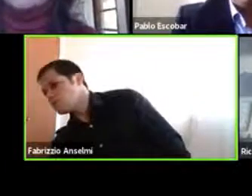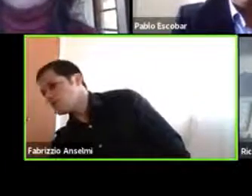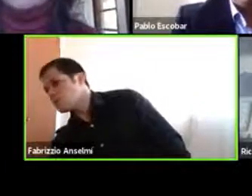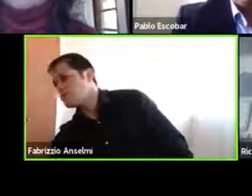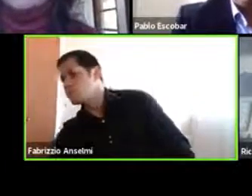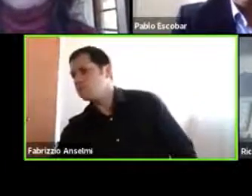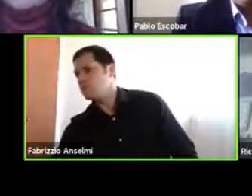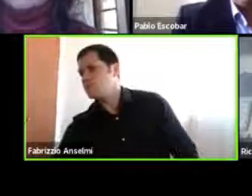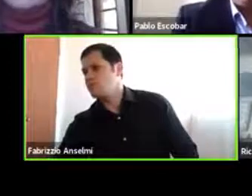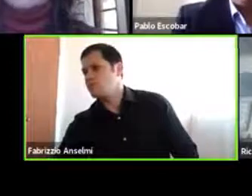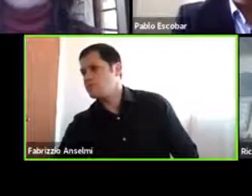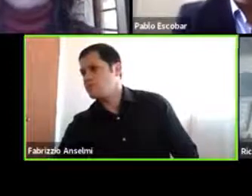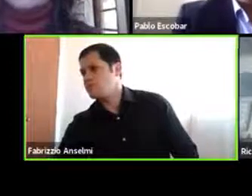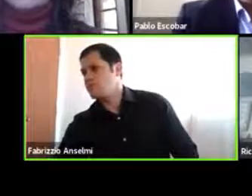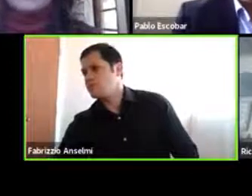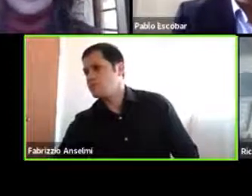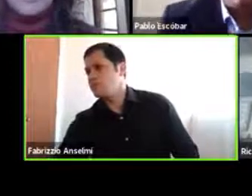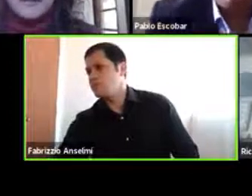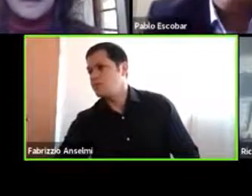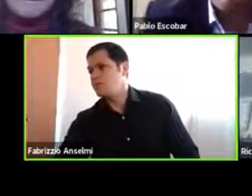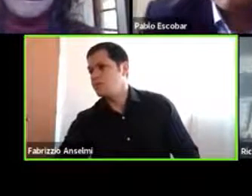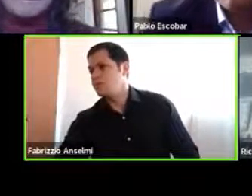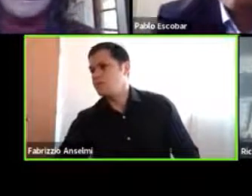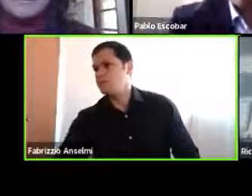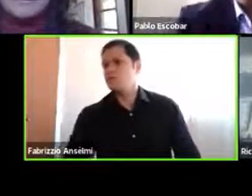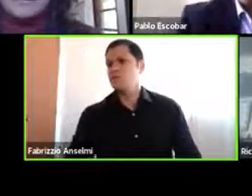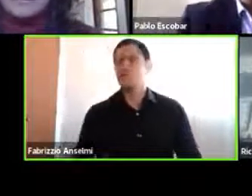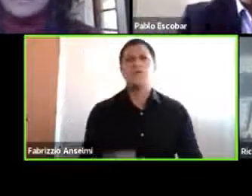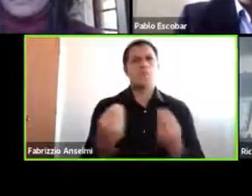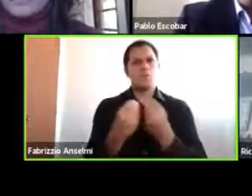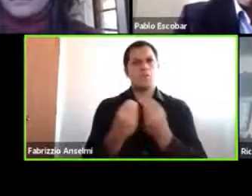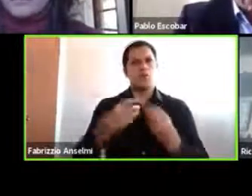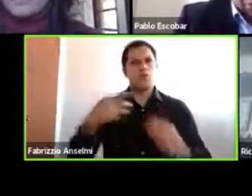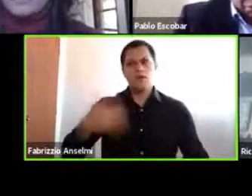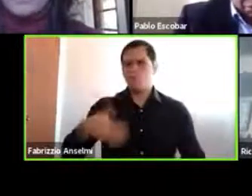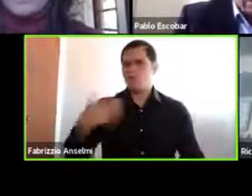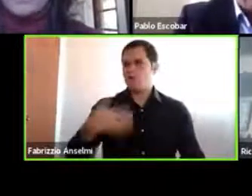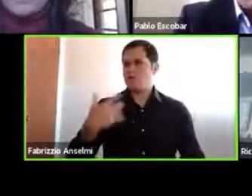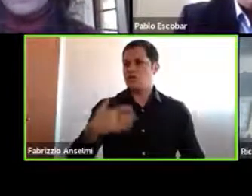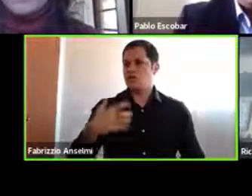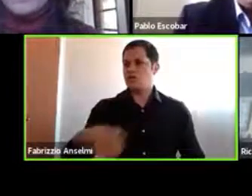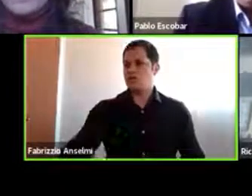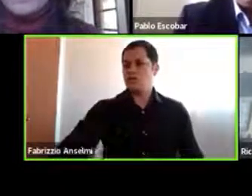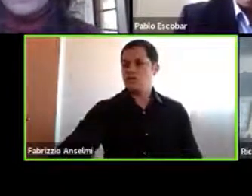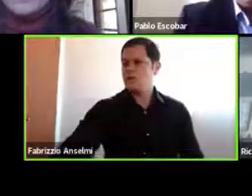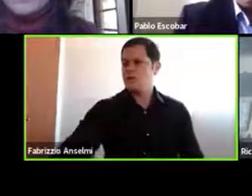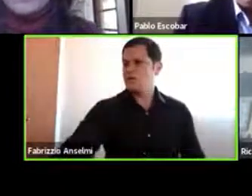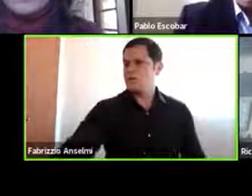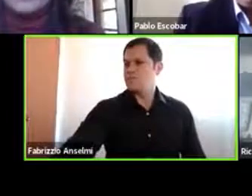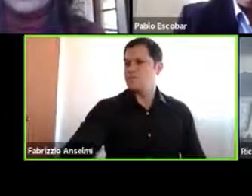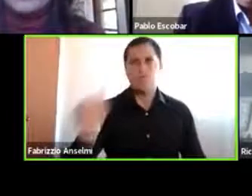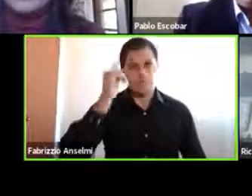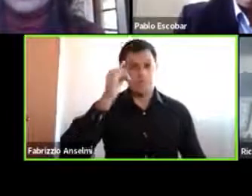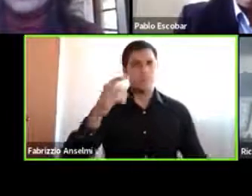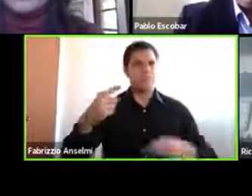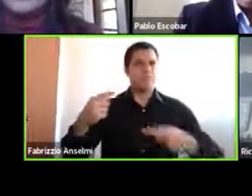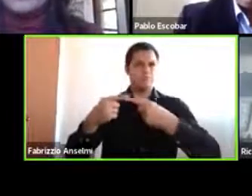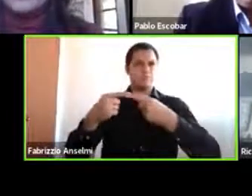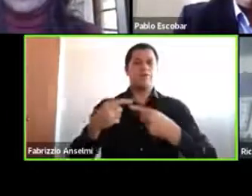versión en castellano, que está hecha en nuestro centro hace ya muchos años, con la colaboración de